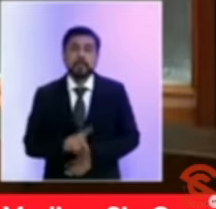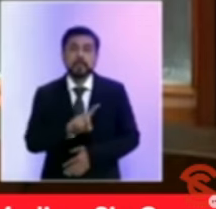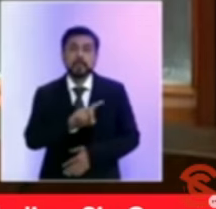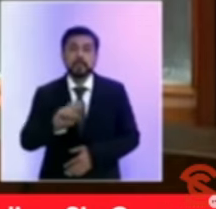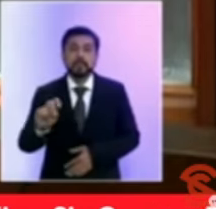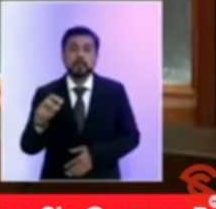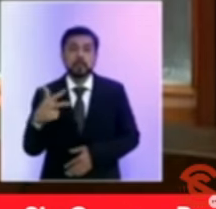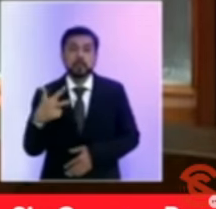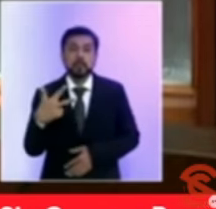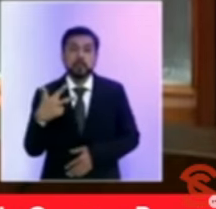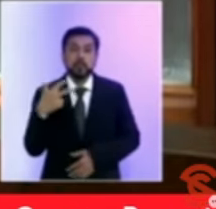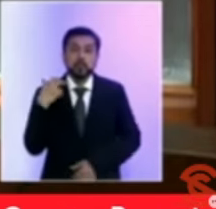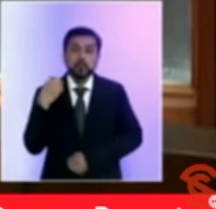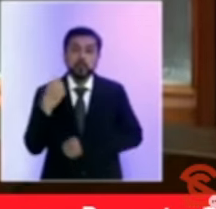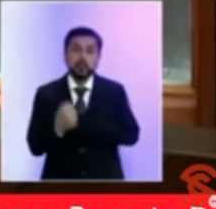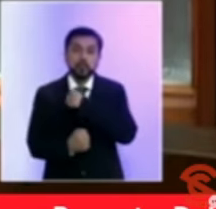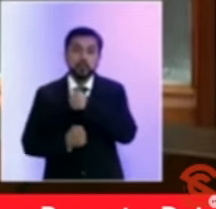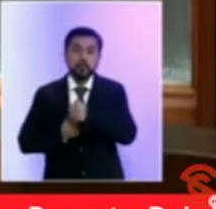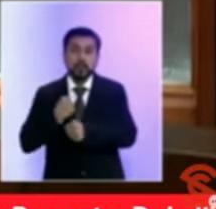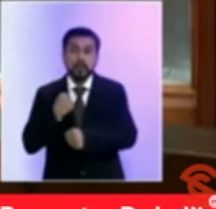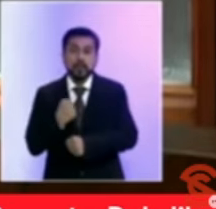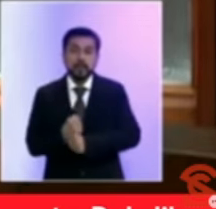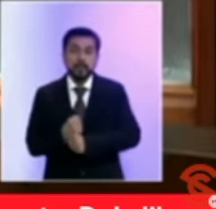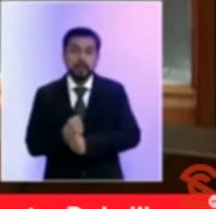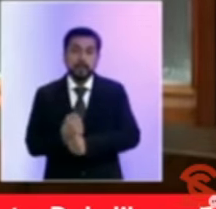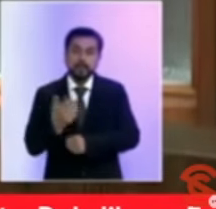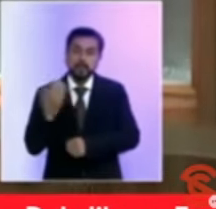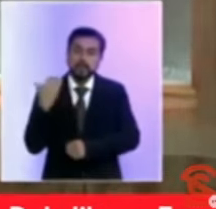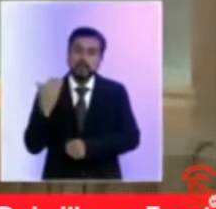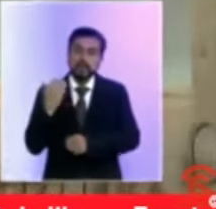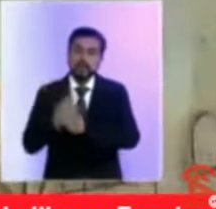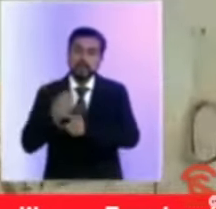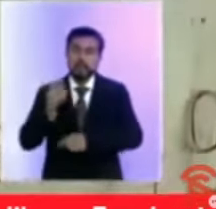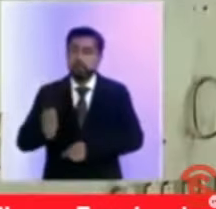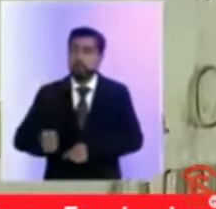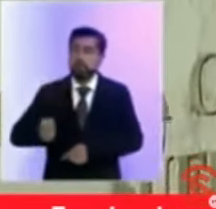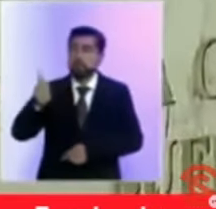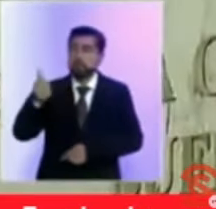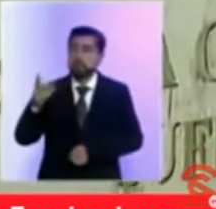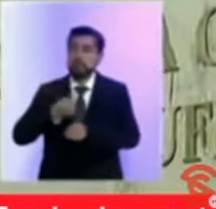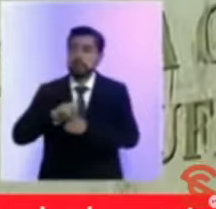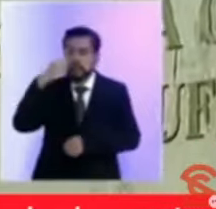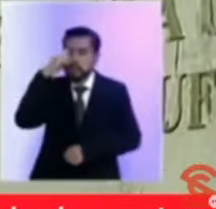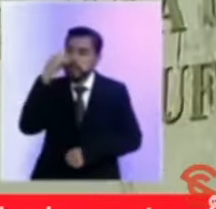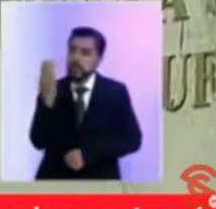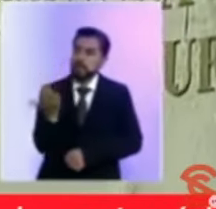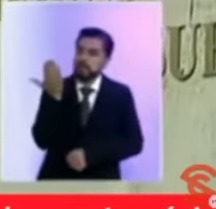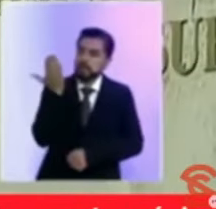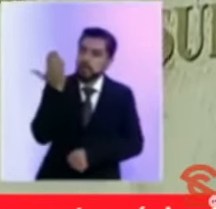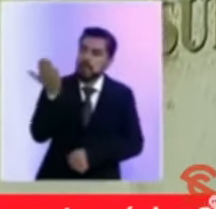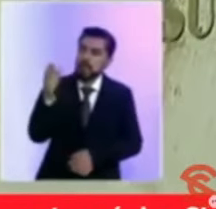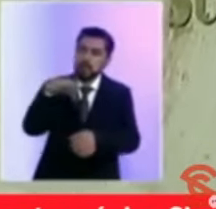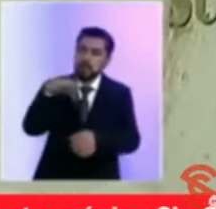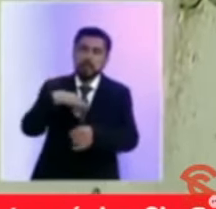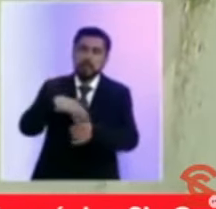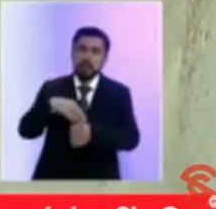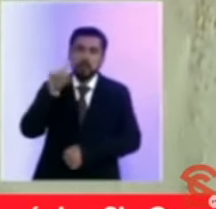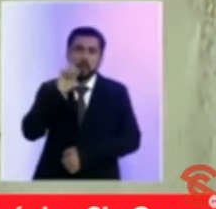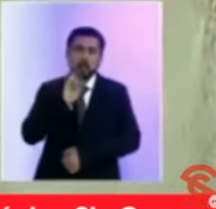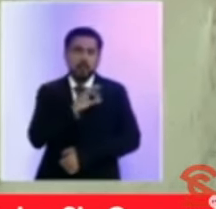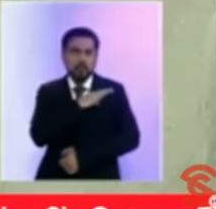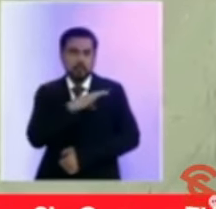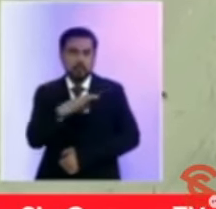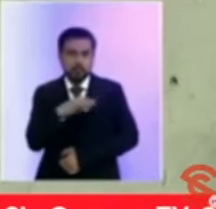años desde la primera vez que se exigió el derecho al sufragio feminista al sufragio en el